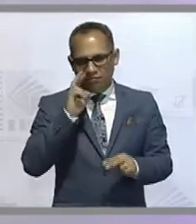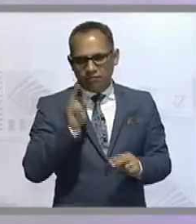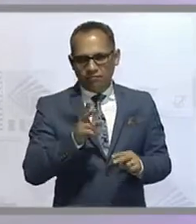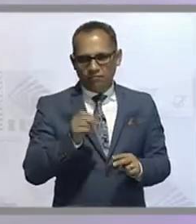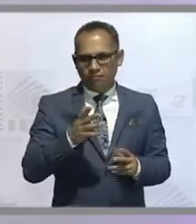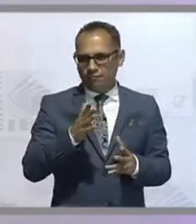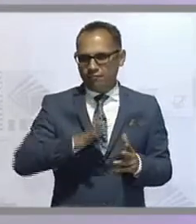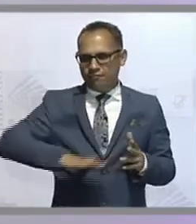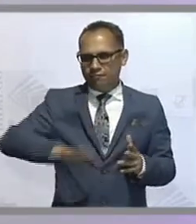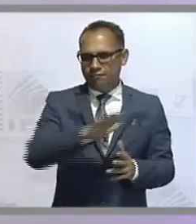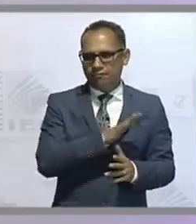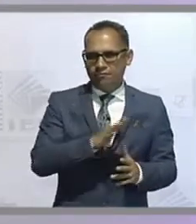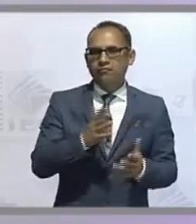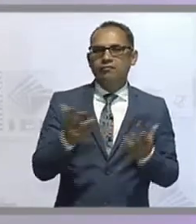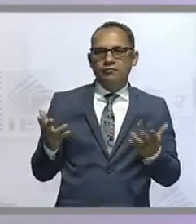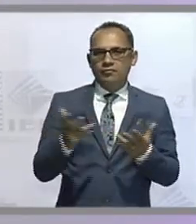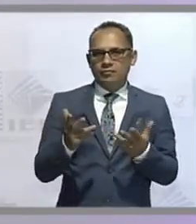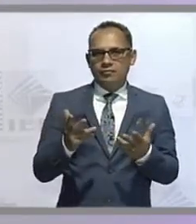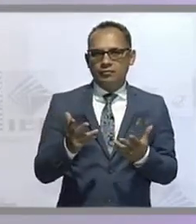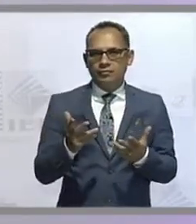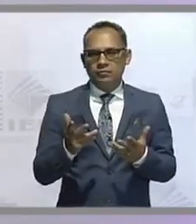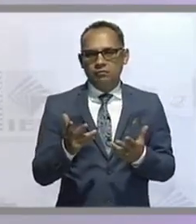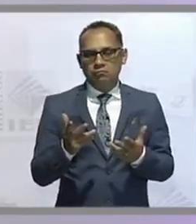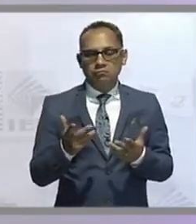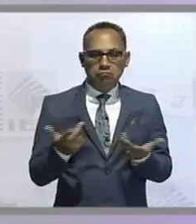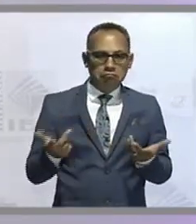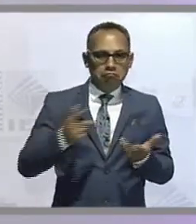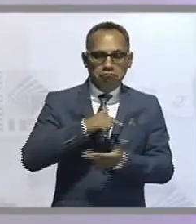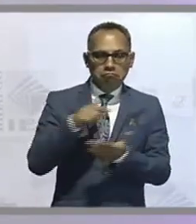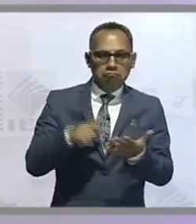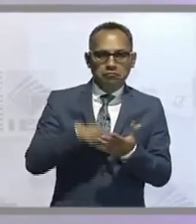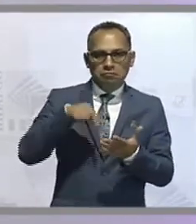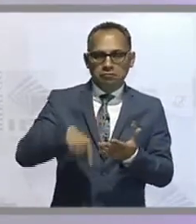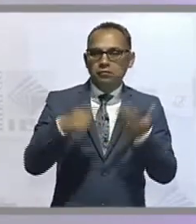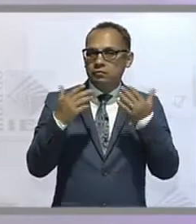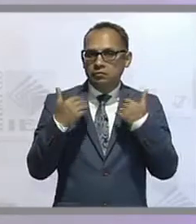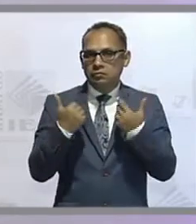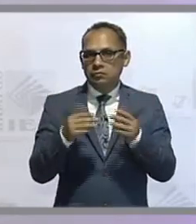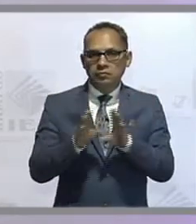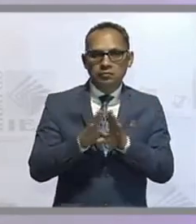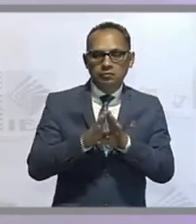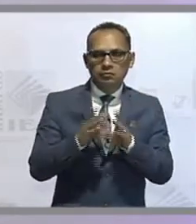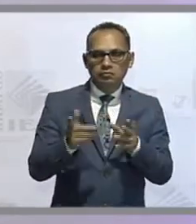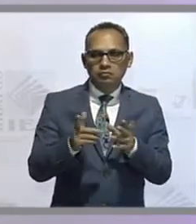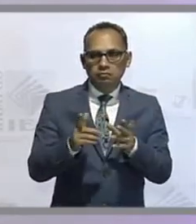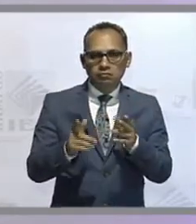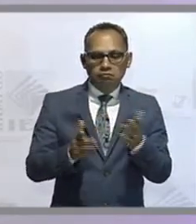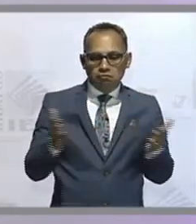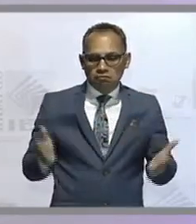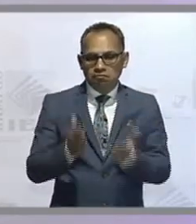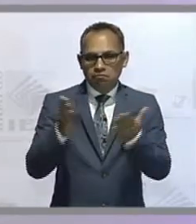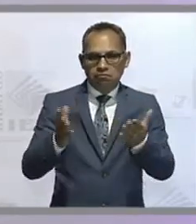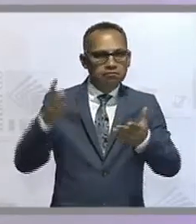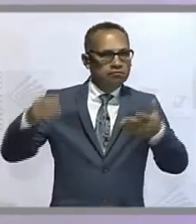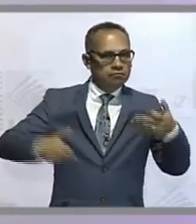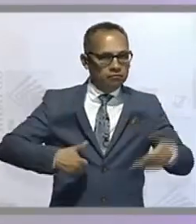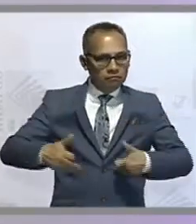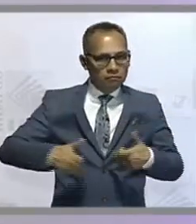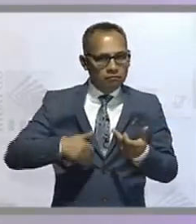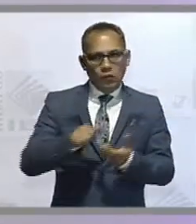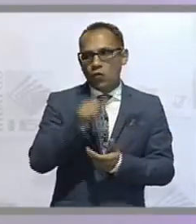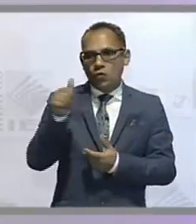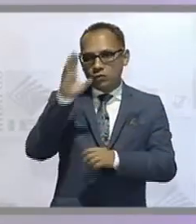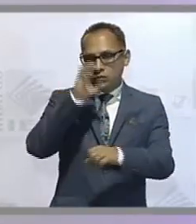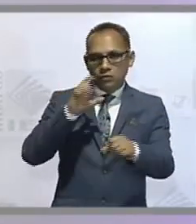especializada para promover lo que sería el teatro promover otras actividades